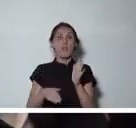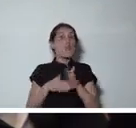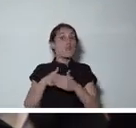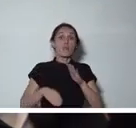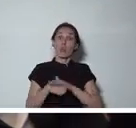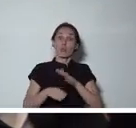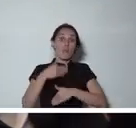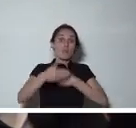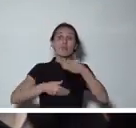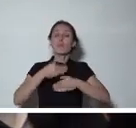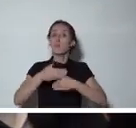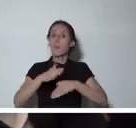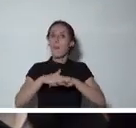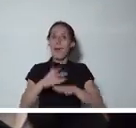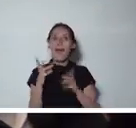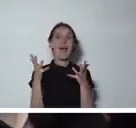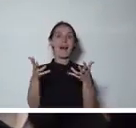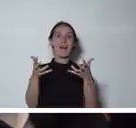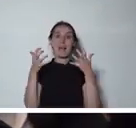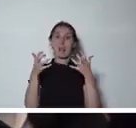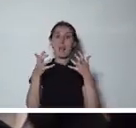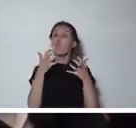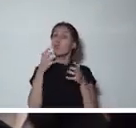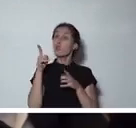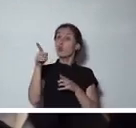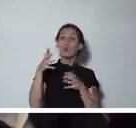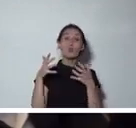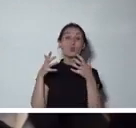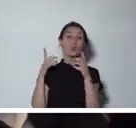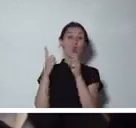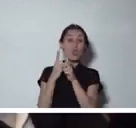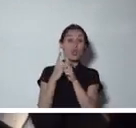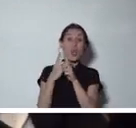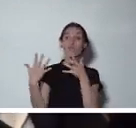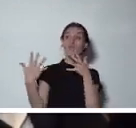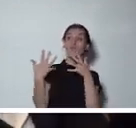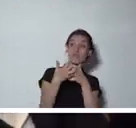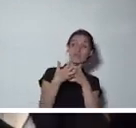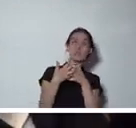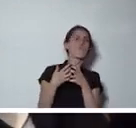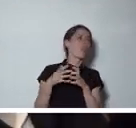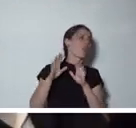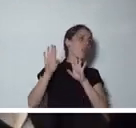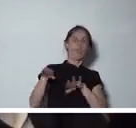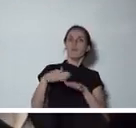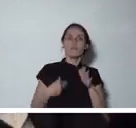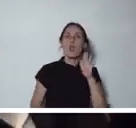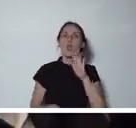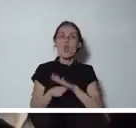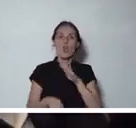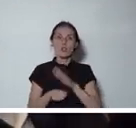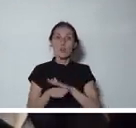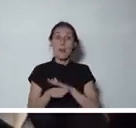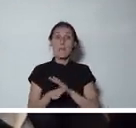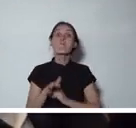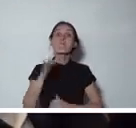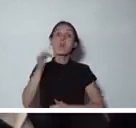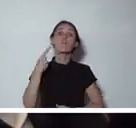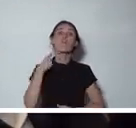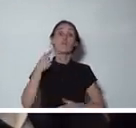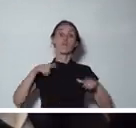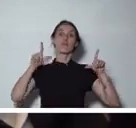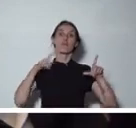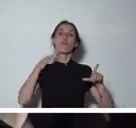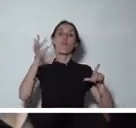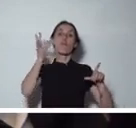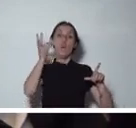su reacción pueda con nuestros avances porque nos va la vida en ello y especialmente a las mujeres que más dificultades